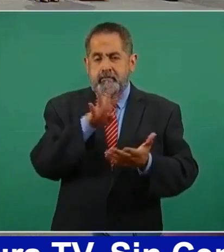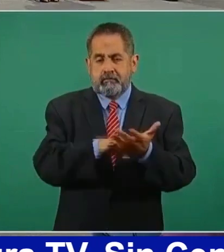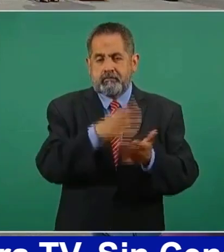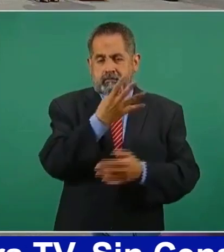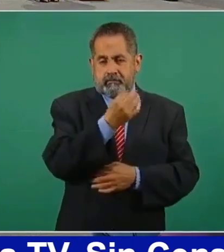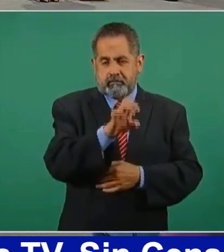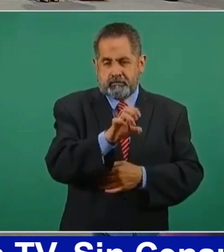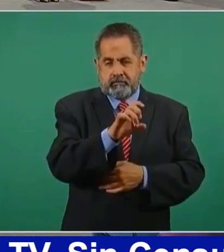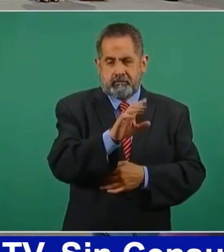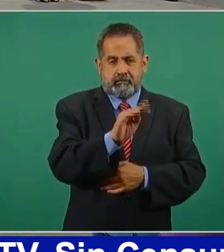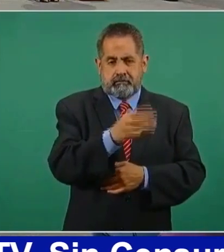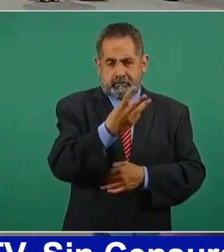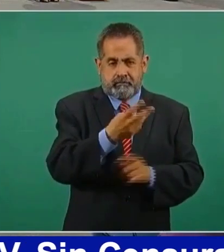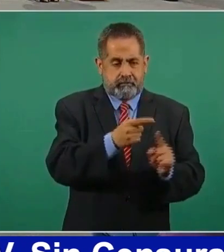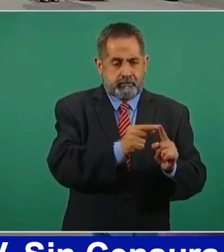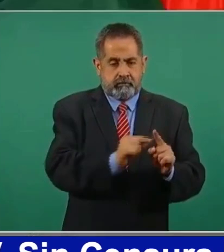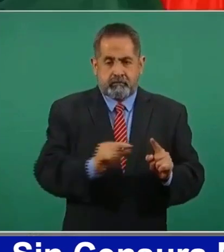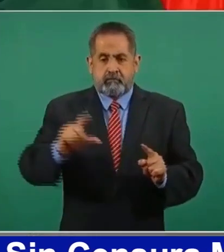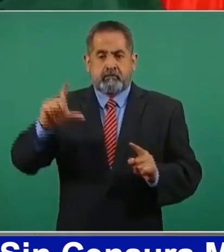$4,993,